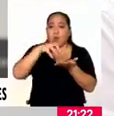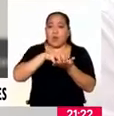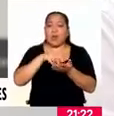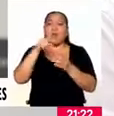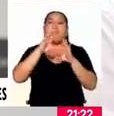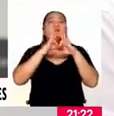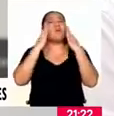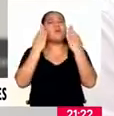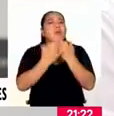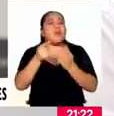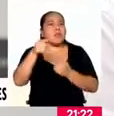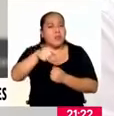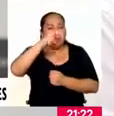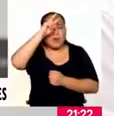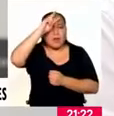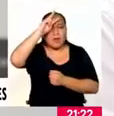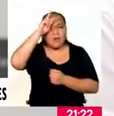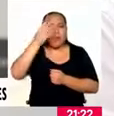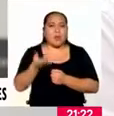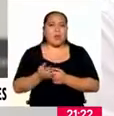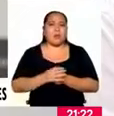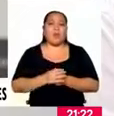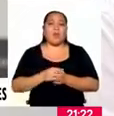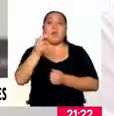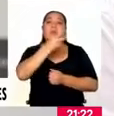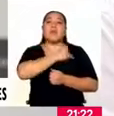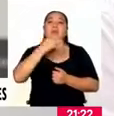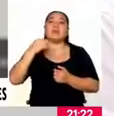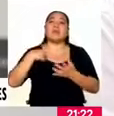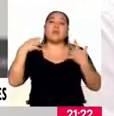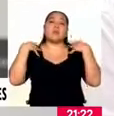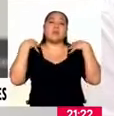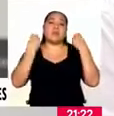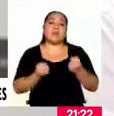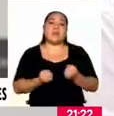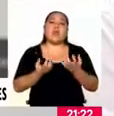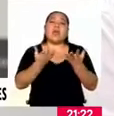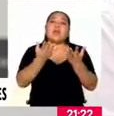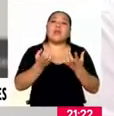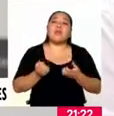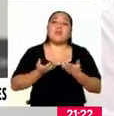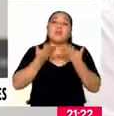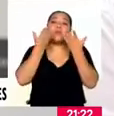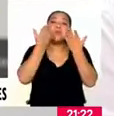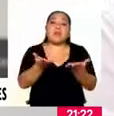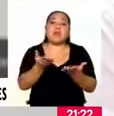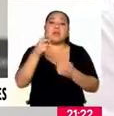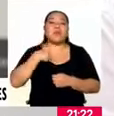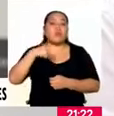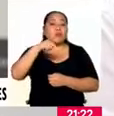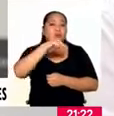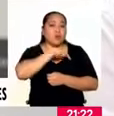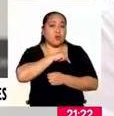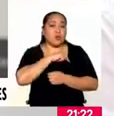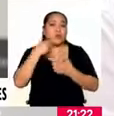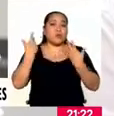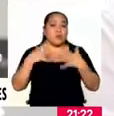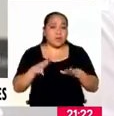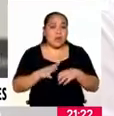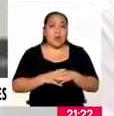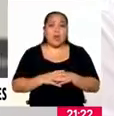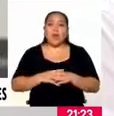familia peruana, desde el Ministerio de Salud, queremos trasladarte que estamos con